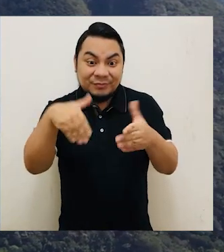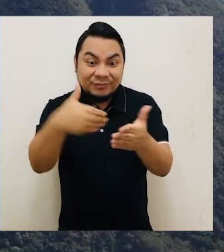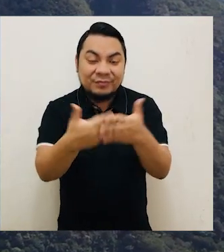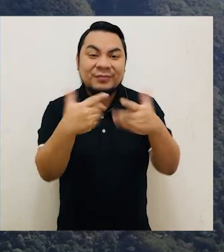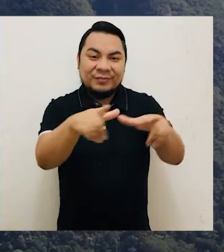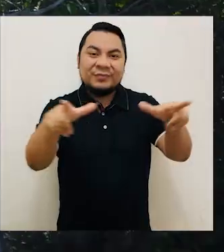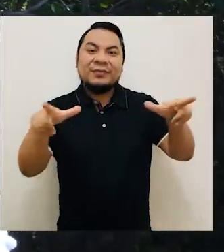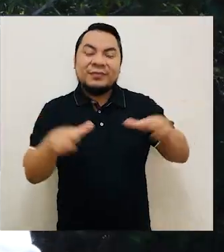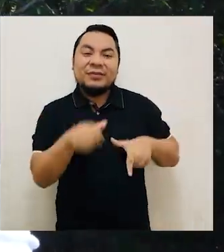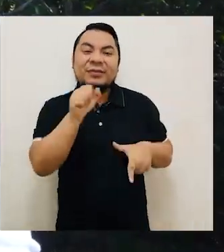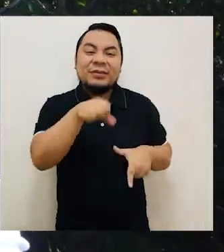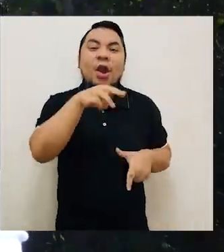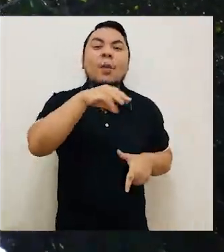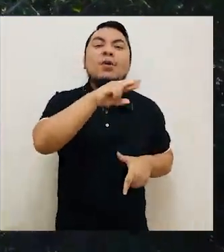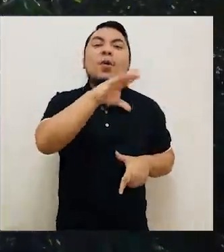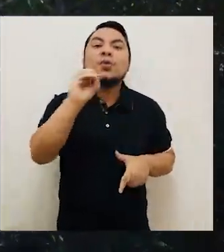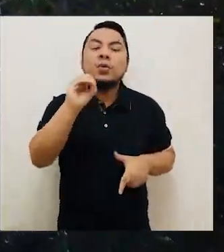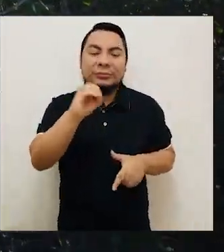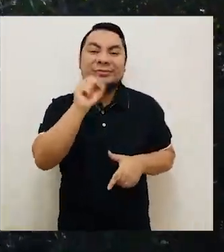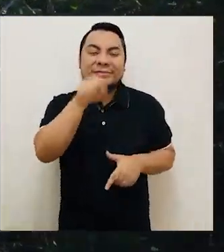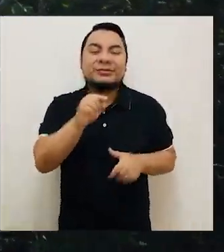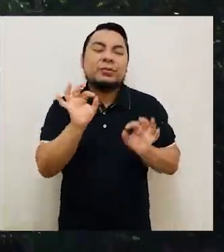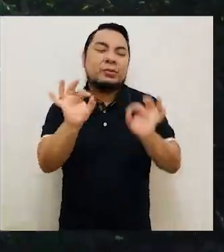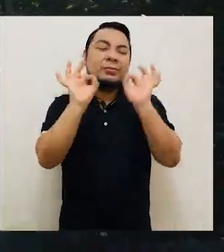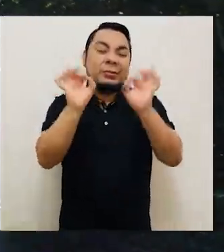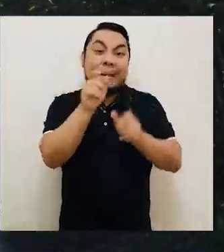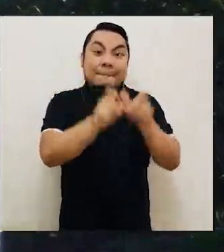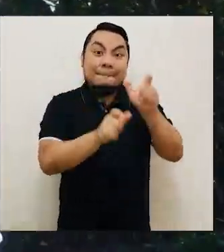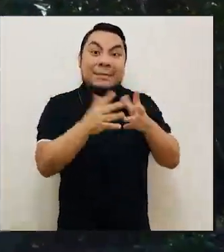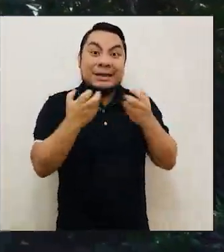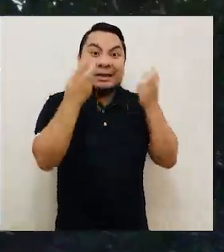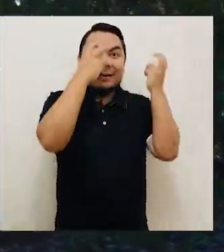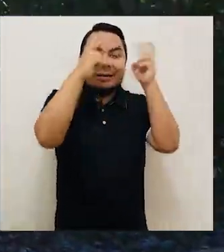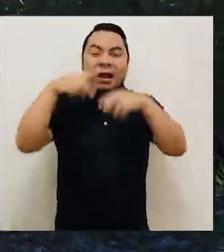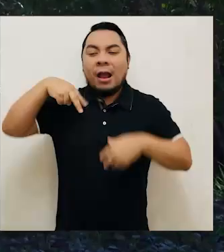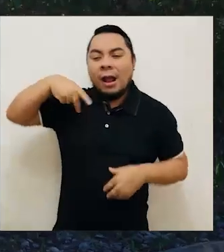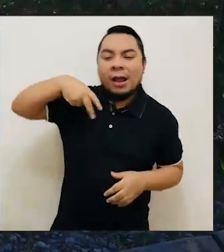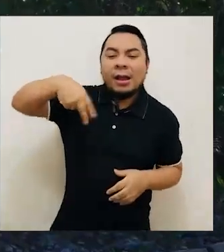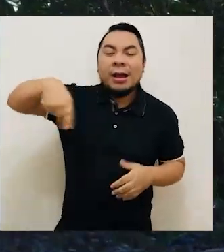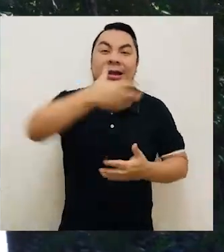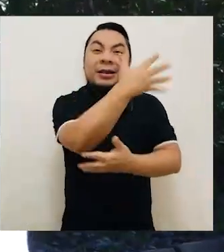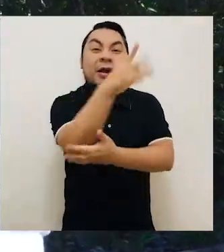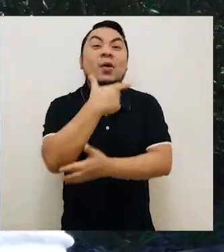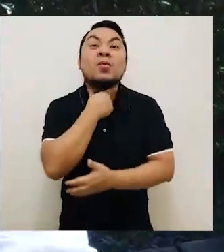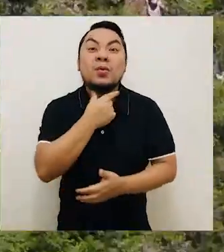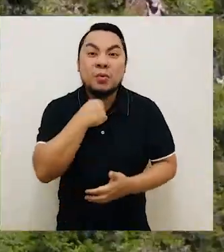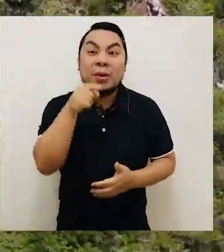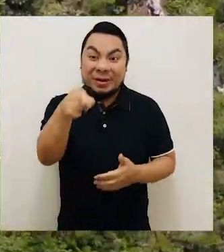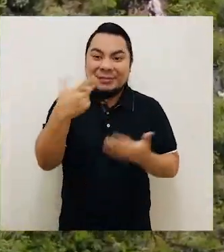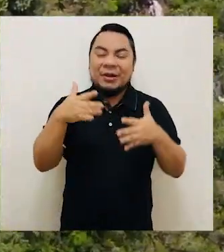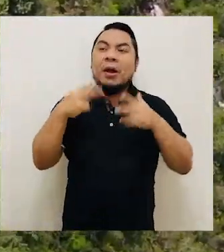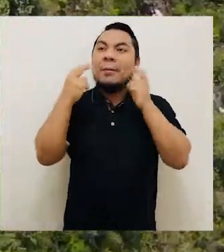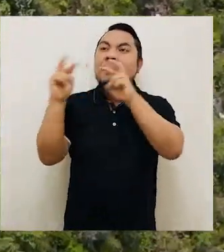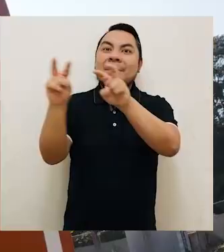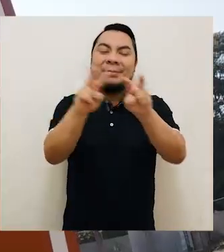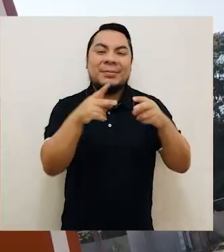llegar a Morro Calzada. Este es el lugar ideal para los viajeros que quieran hacer caminatas en la naturaleza o avistamiento de